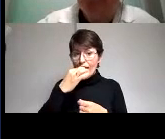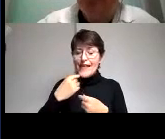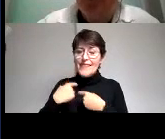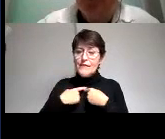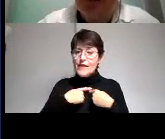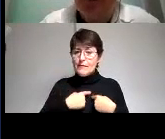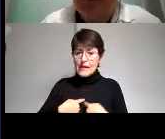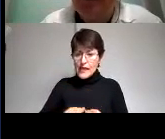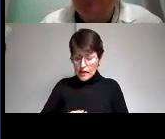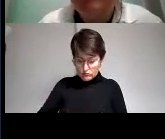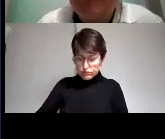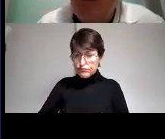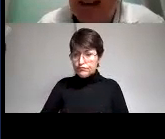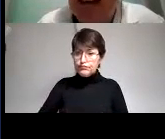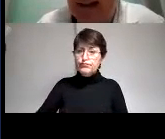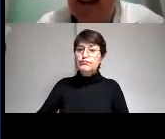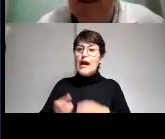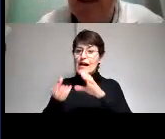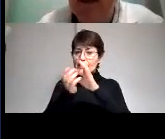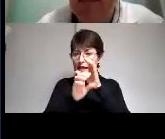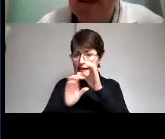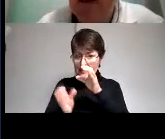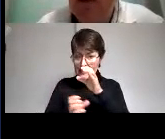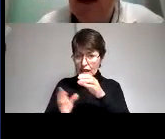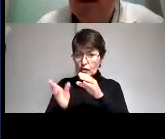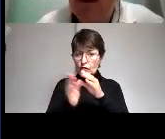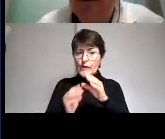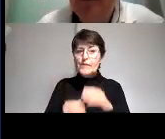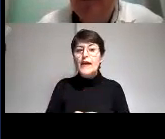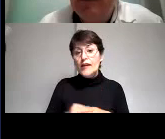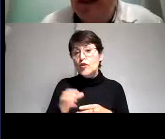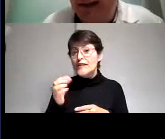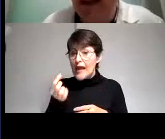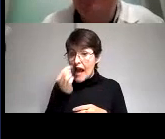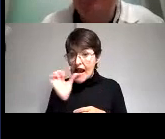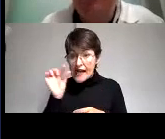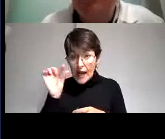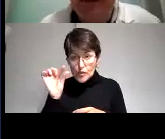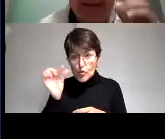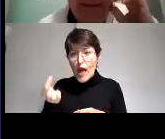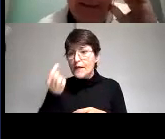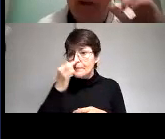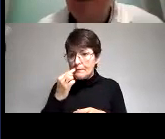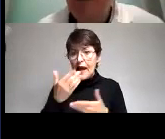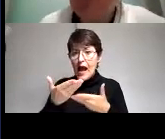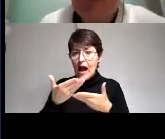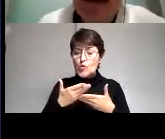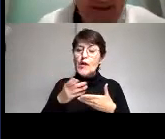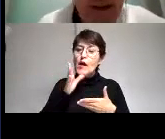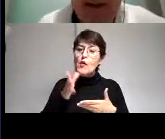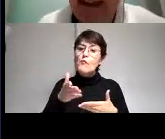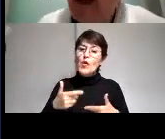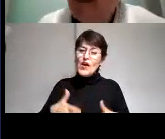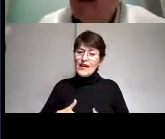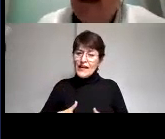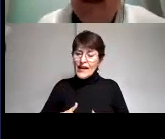todo el tracto digestivo y tiene que aguantar esa microencapsulación, el ácido del estómago, las